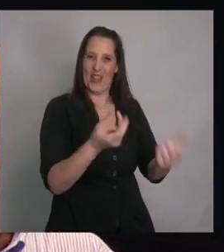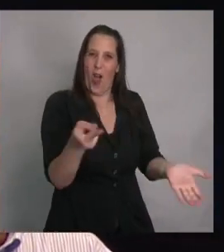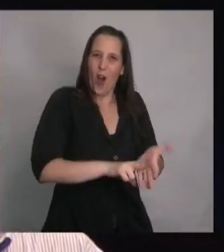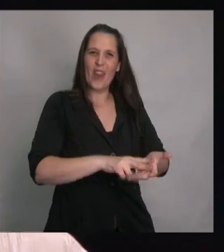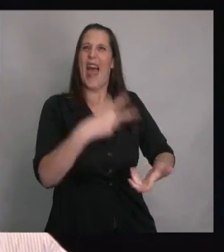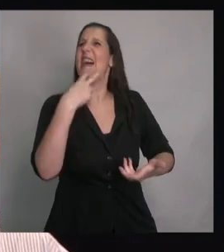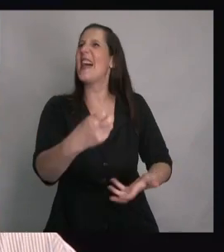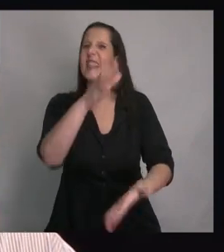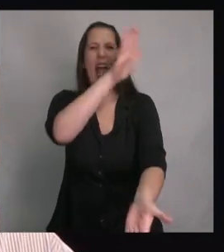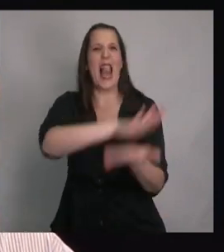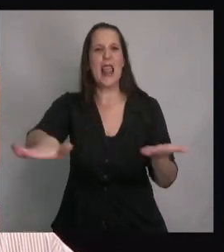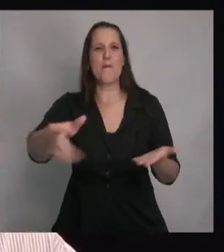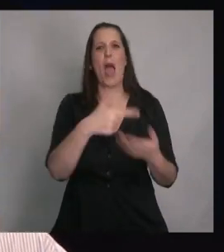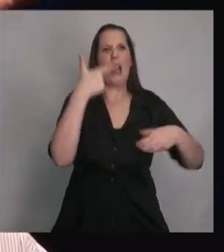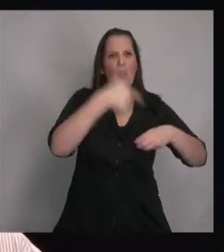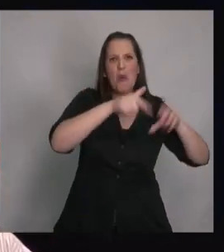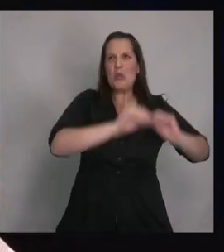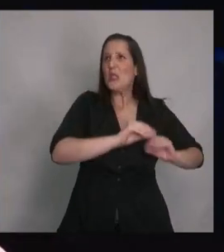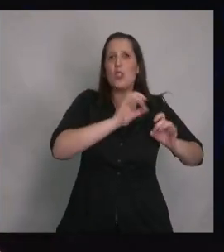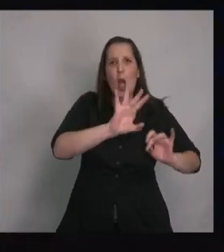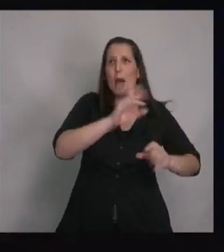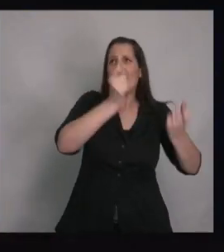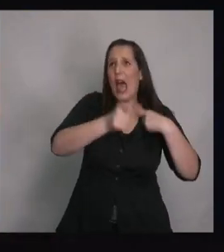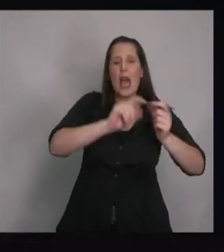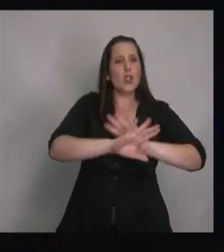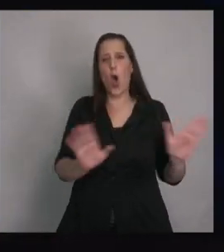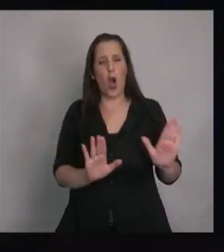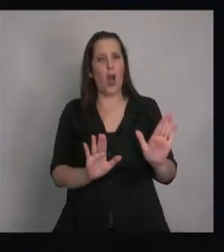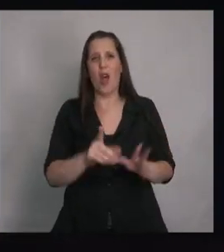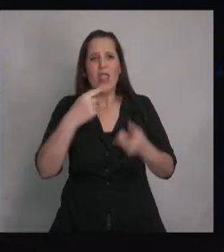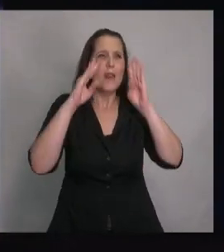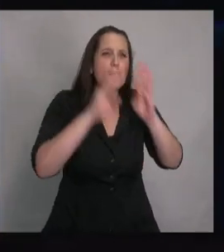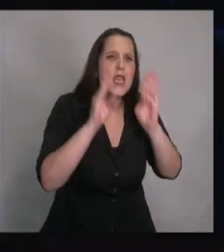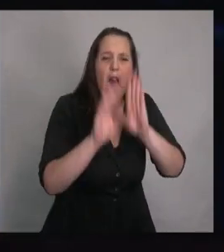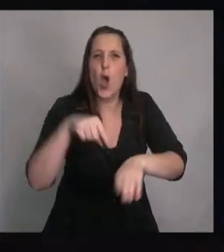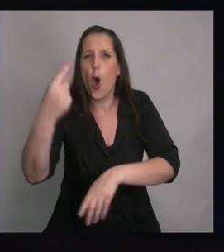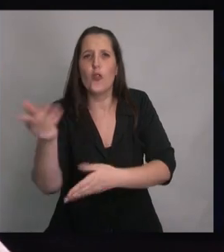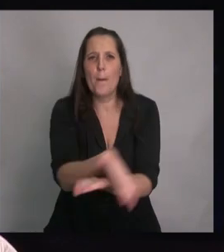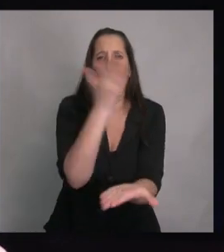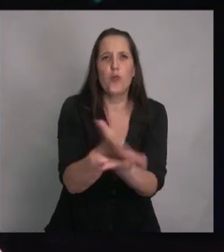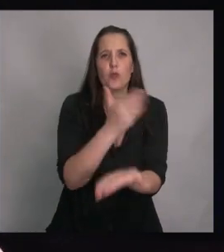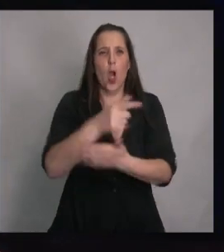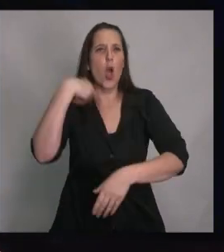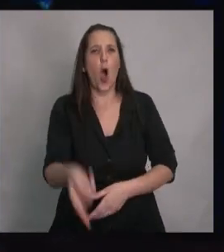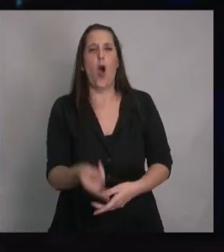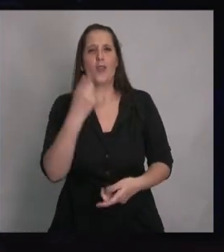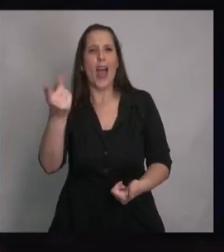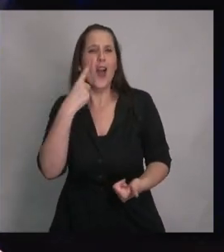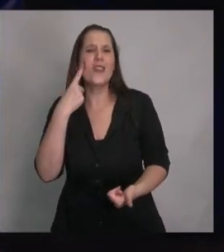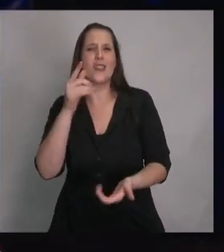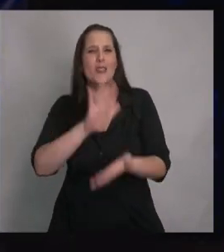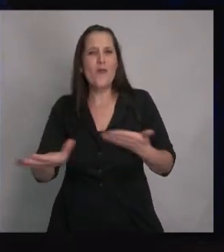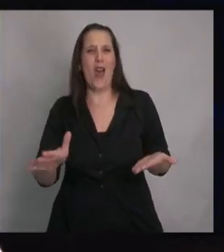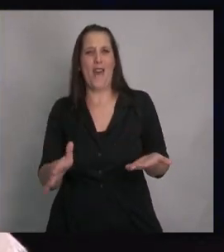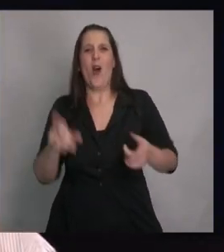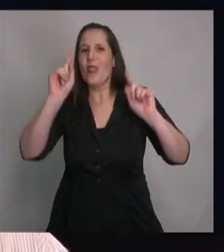energías limpias y no las energías fósiles tiene que reivindicar en el conocimiento la red y